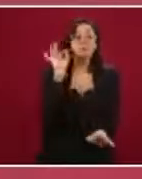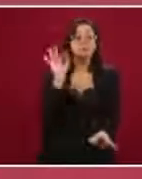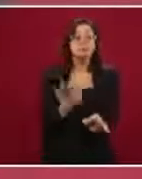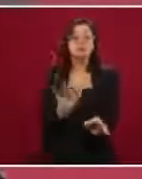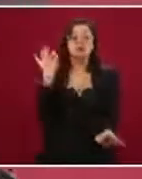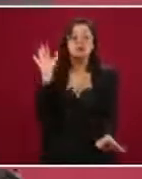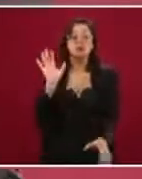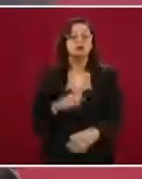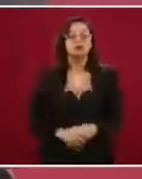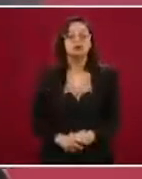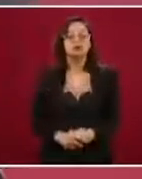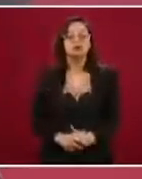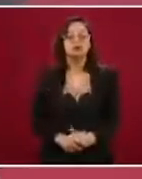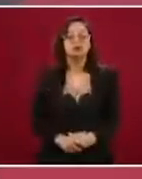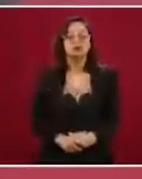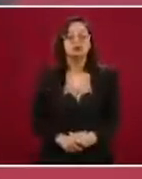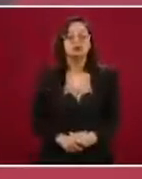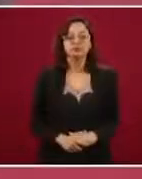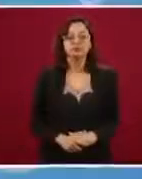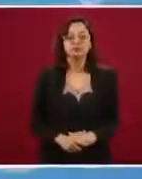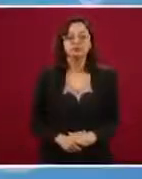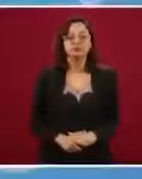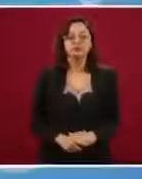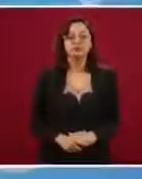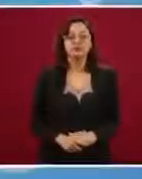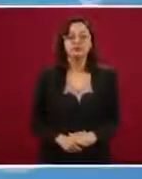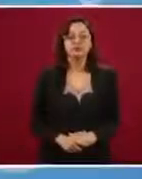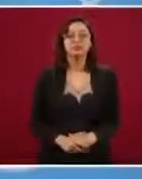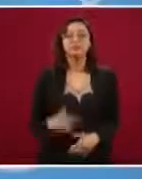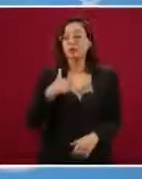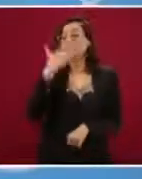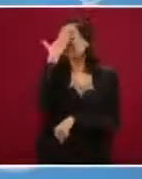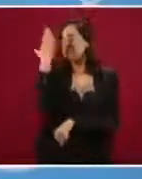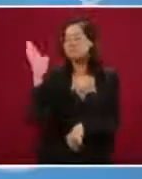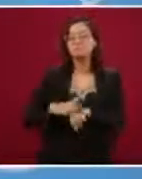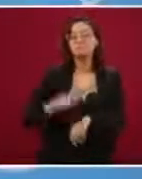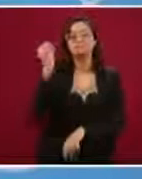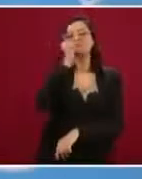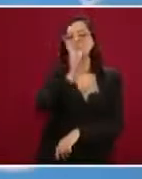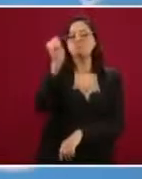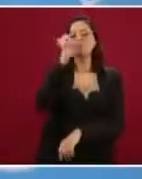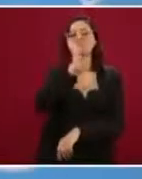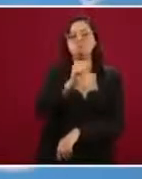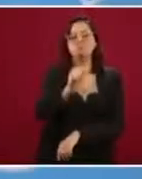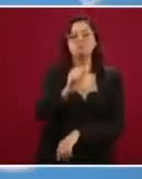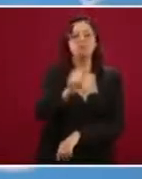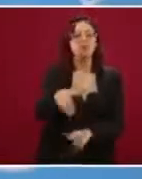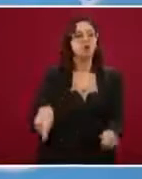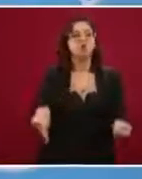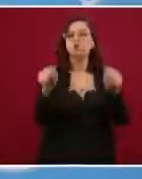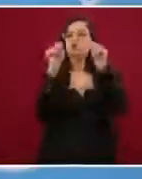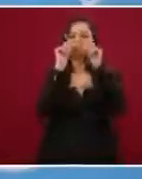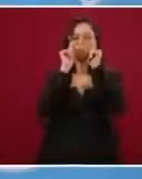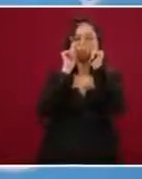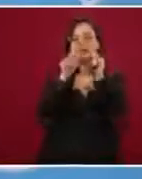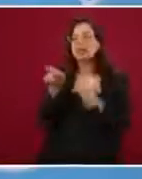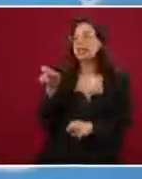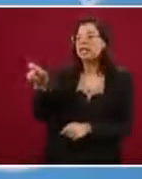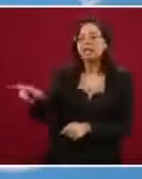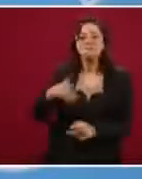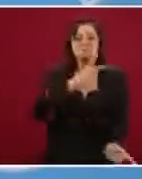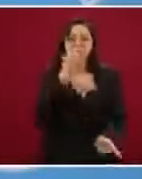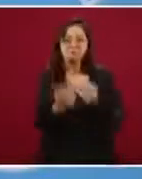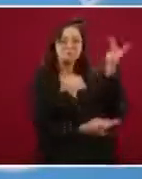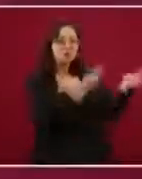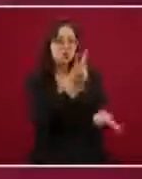Bueno, no voy a olvidar eso, porque aún sin hacerme